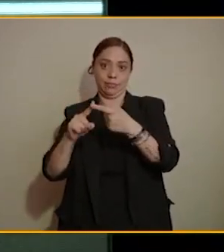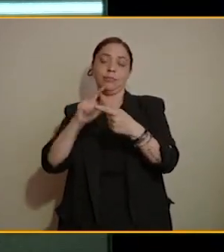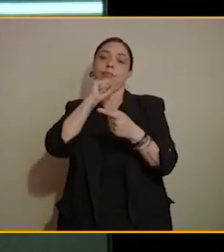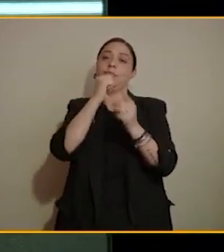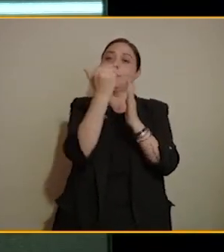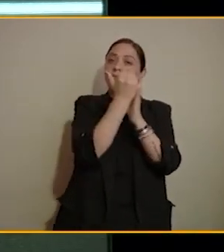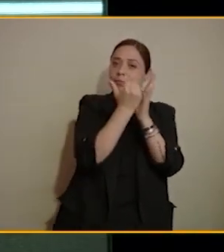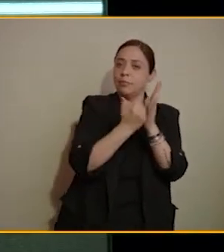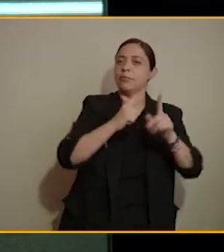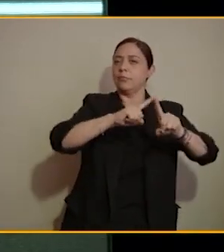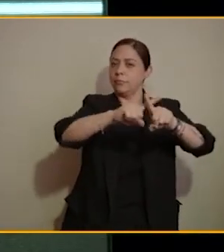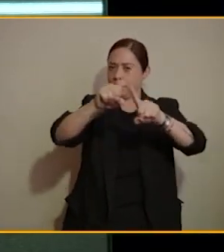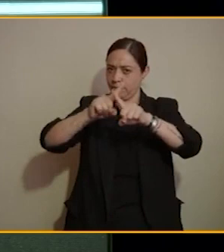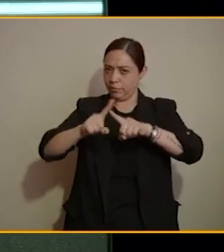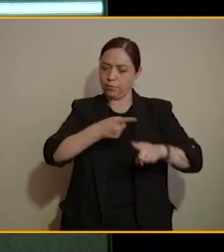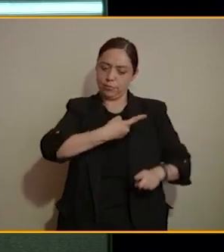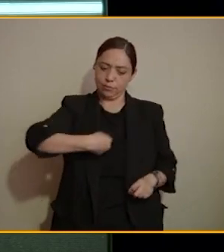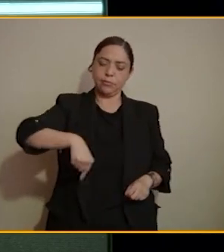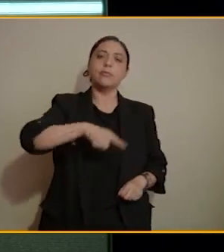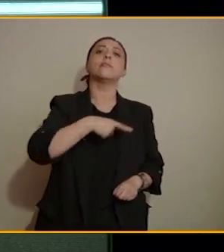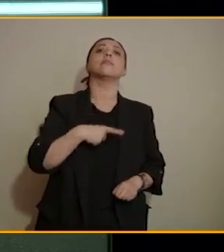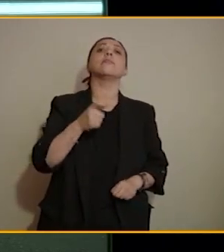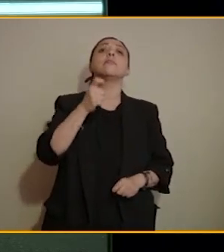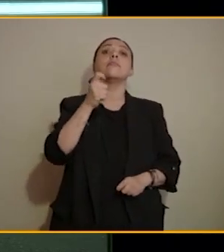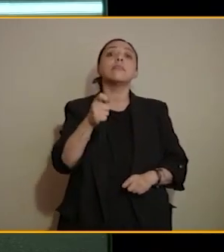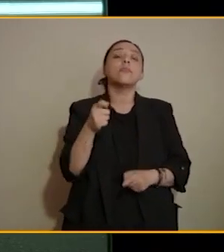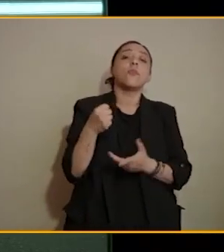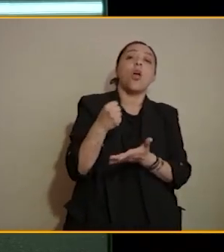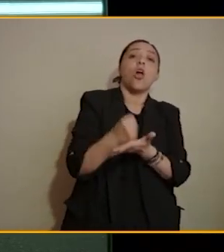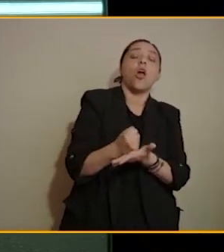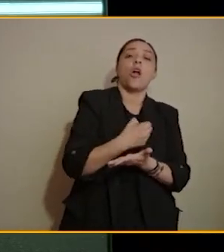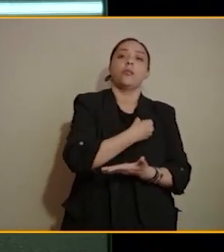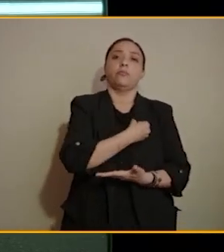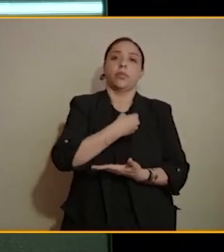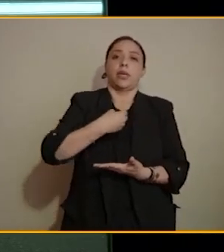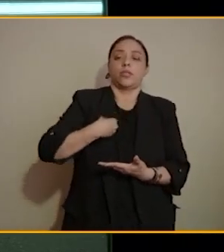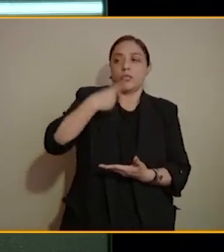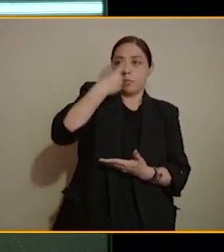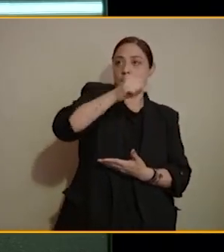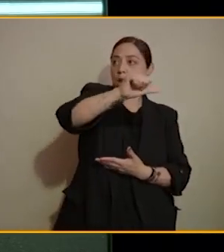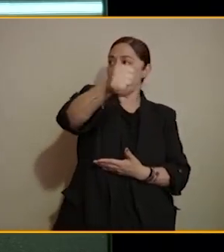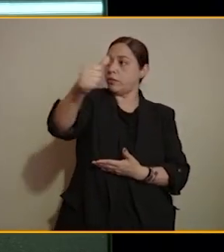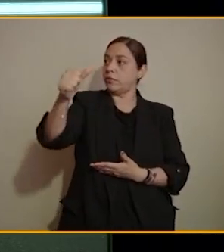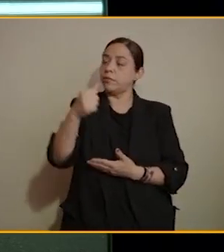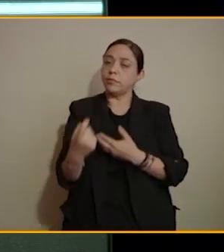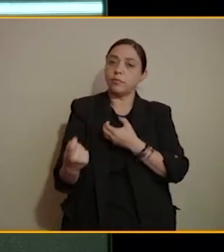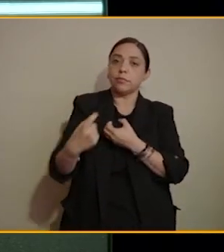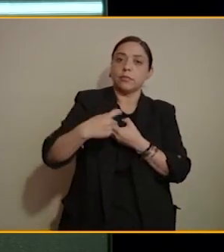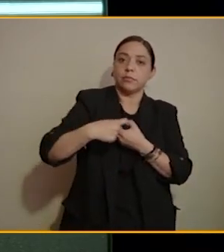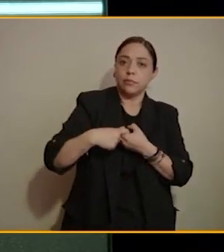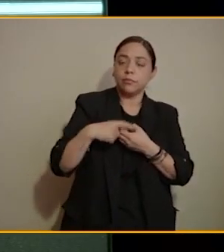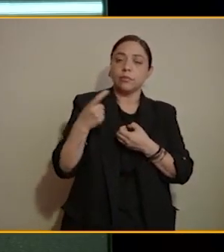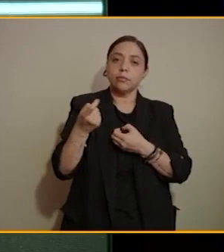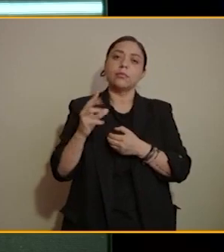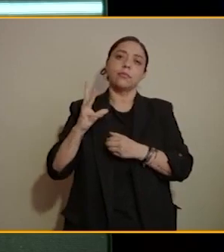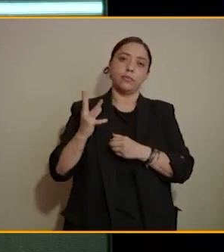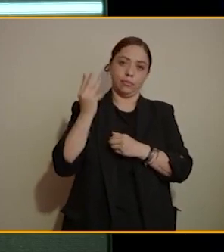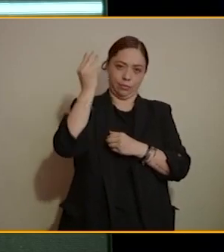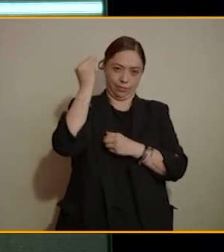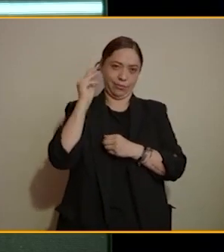requisitos nosotros estamos formando y obligando a que los demás se formen e implementen este tipo de